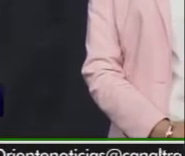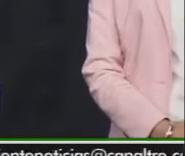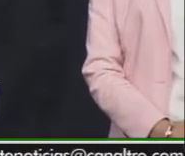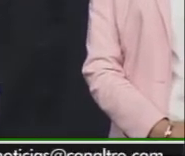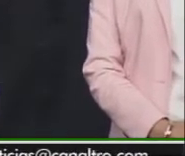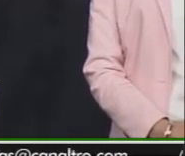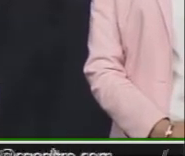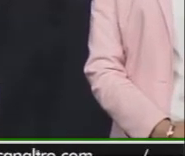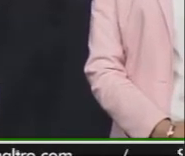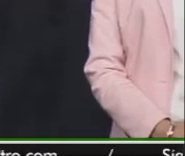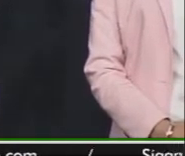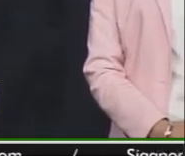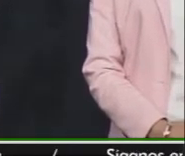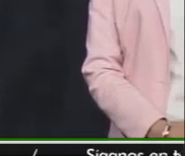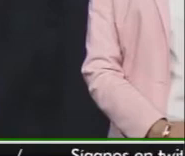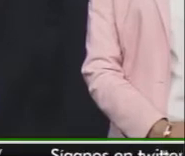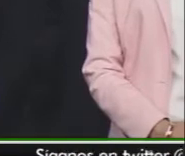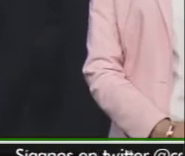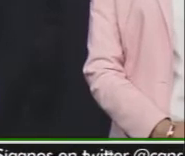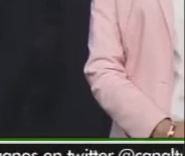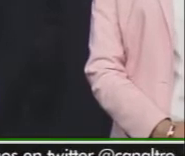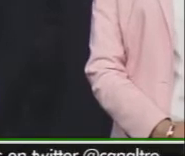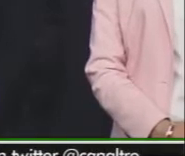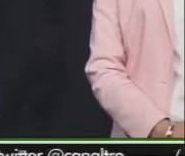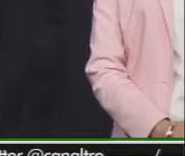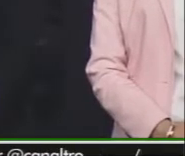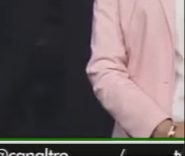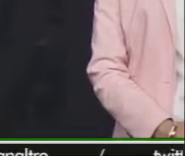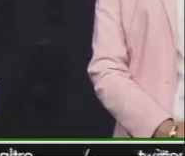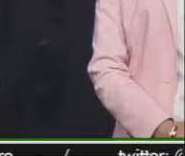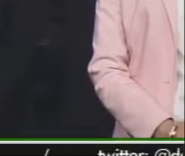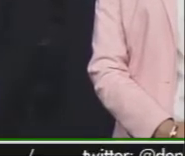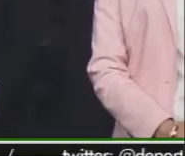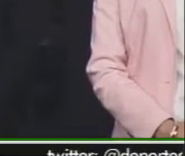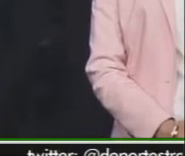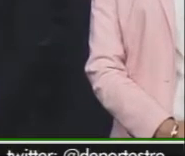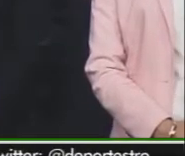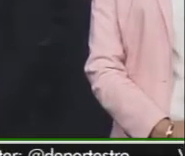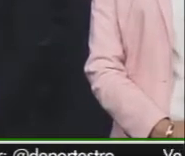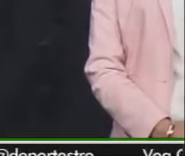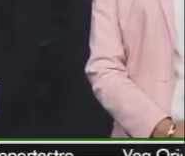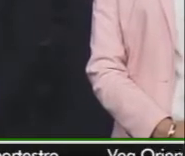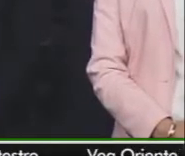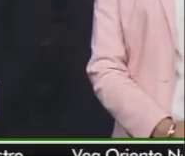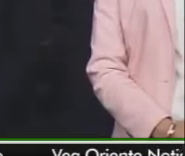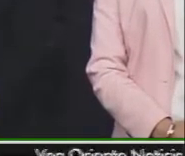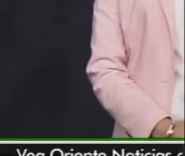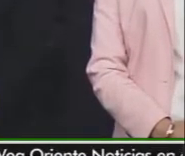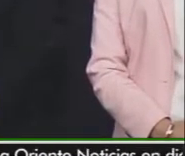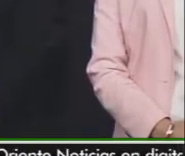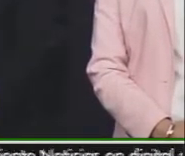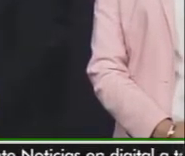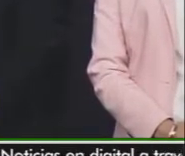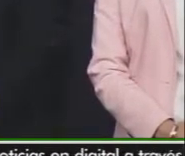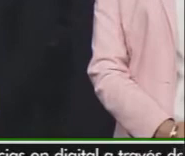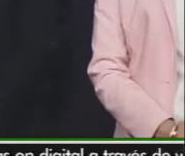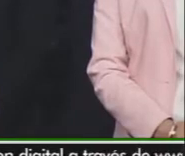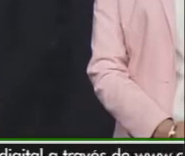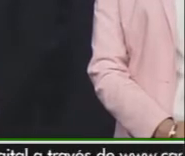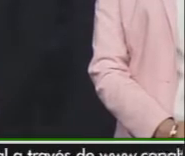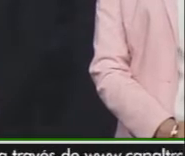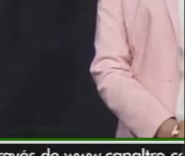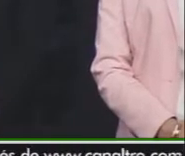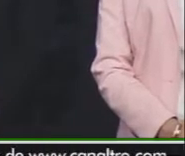canciller está llevando a cabo las acciones necesarias para convocar una reunión extraordinaria